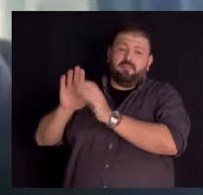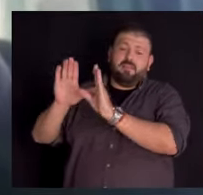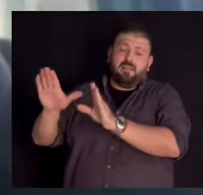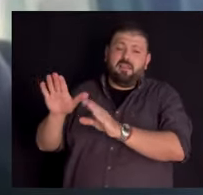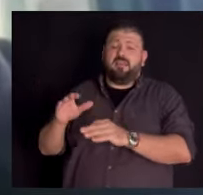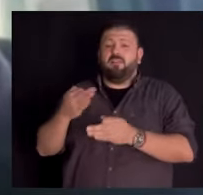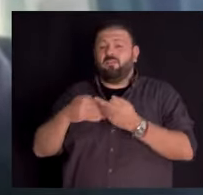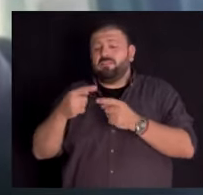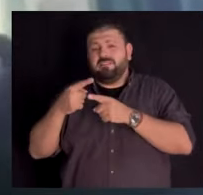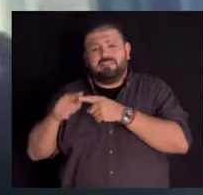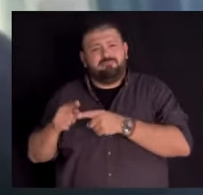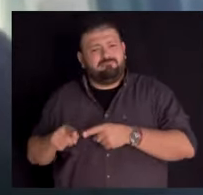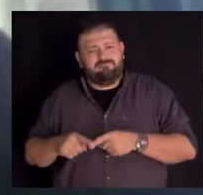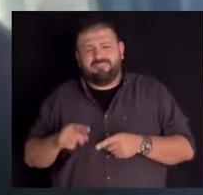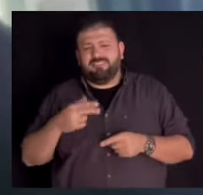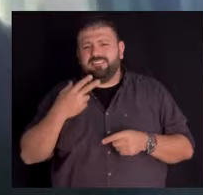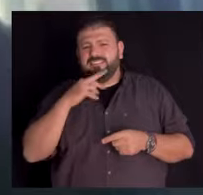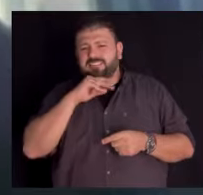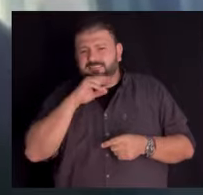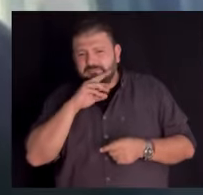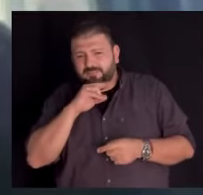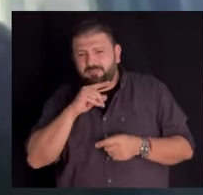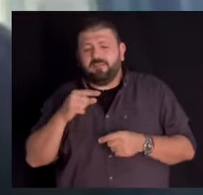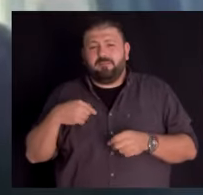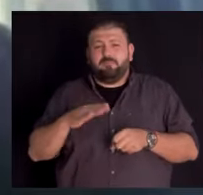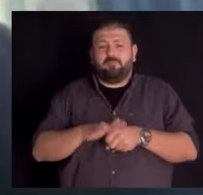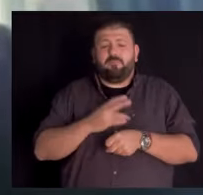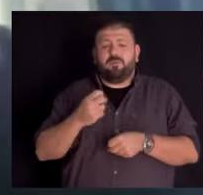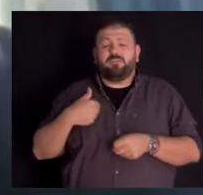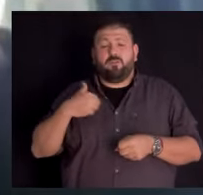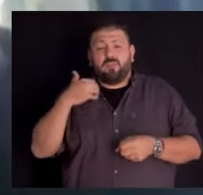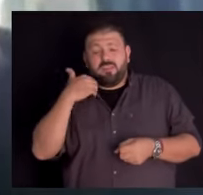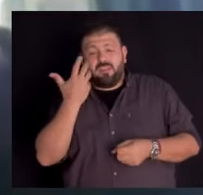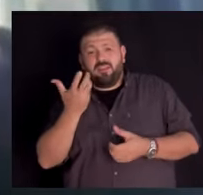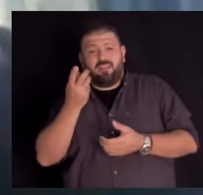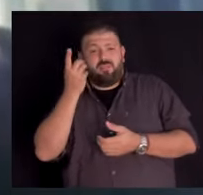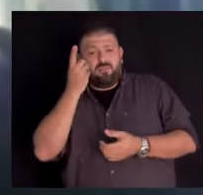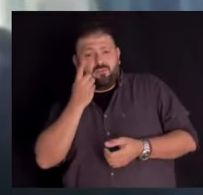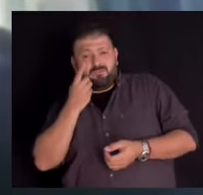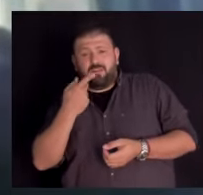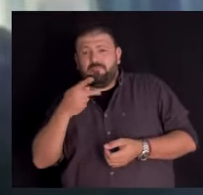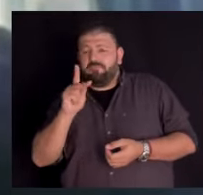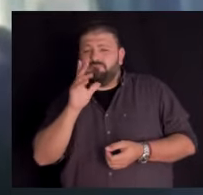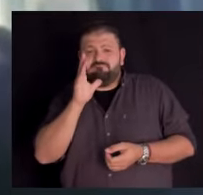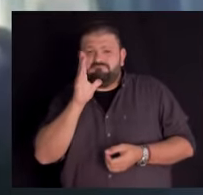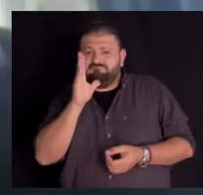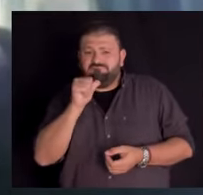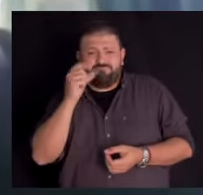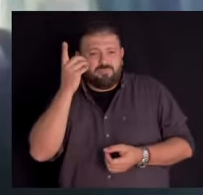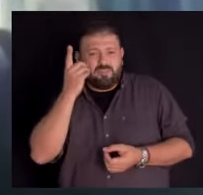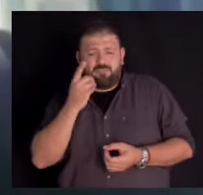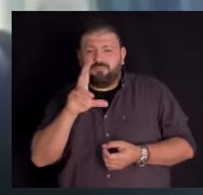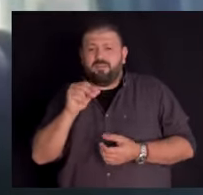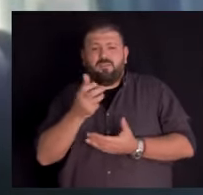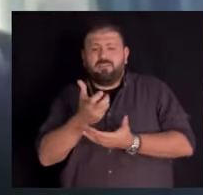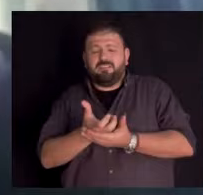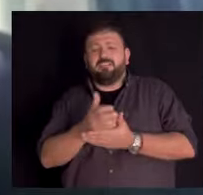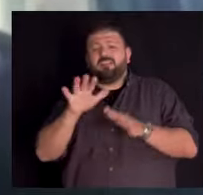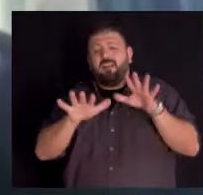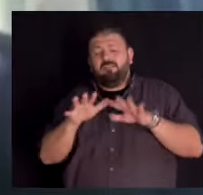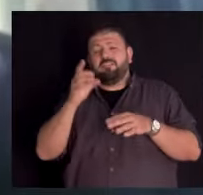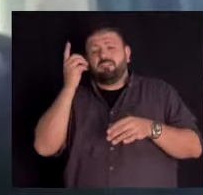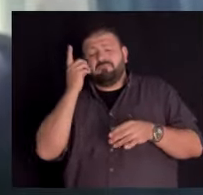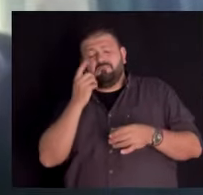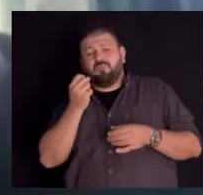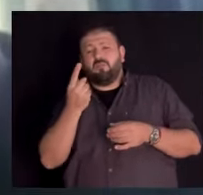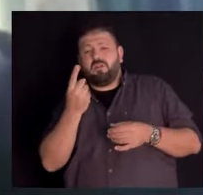hospitalizado, etcétera? Resulta que intenta dormir, pero no descansa. A veces logra dormir unas cuantas horas, pero se